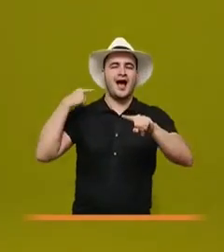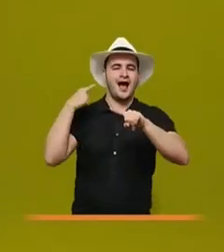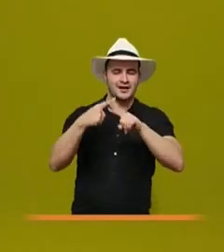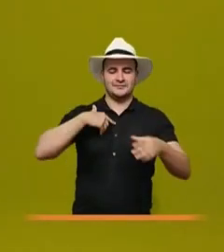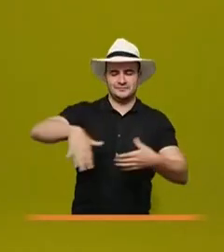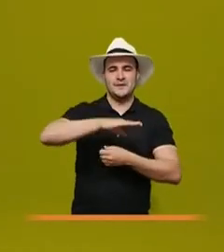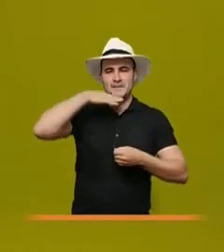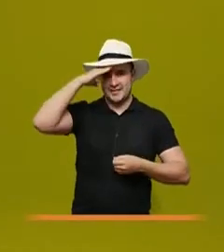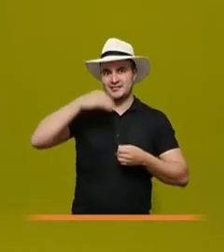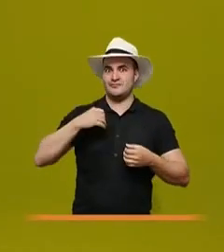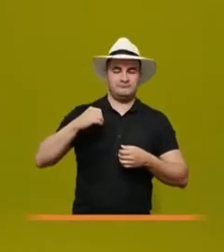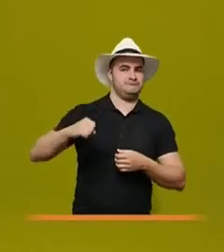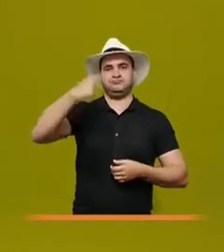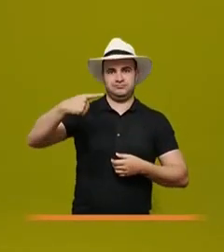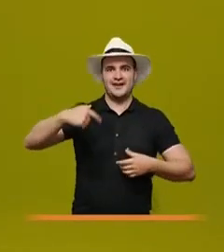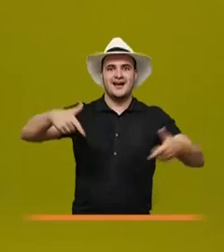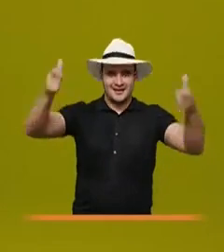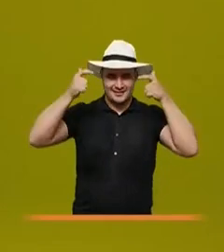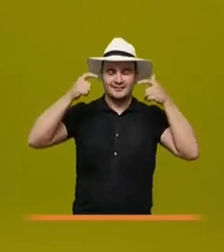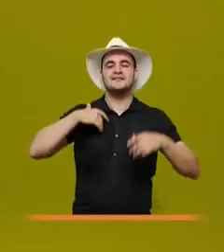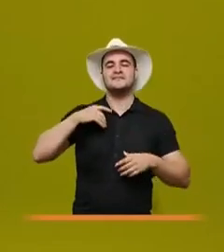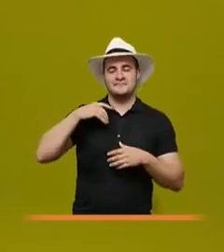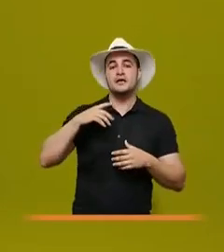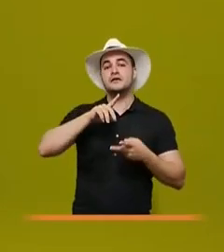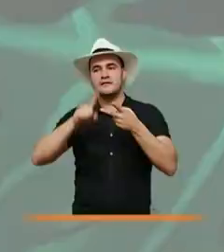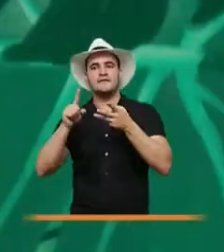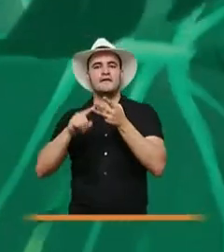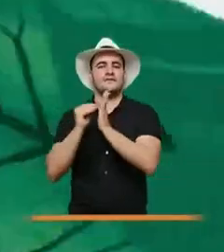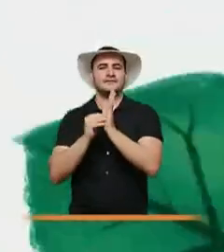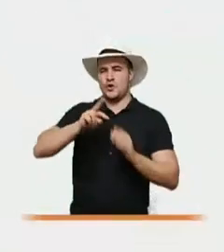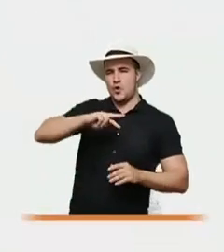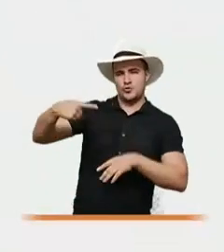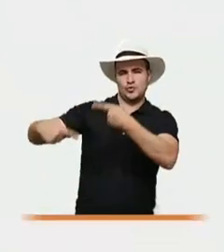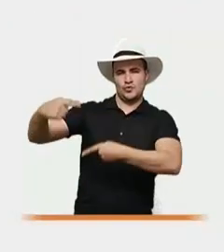ciudad de medellín y dos veces rey nacional de astro col